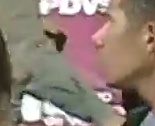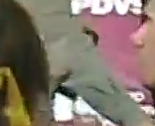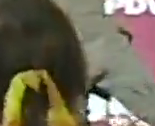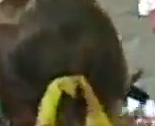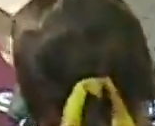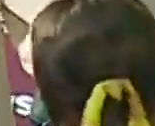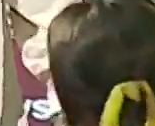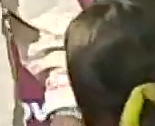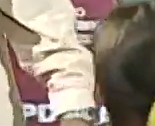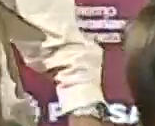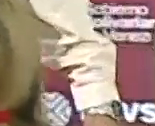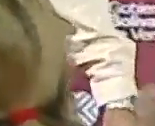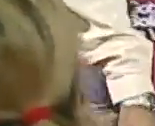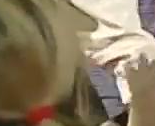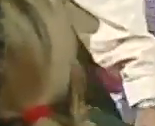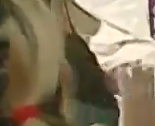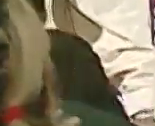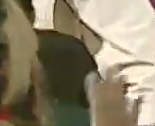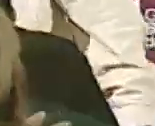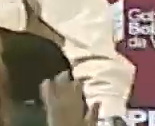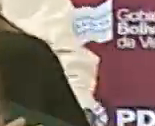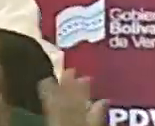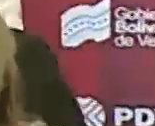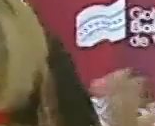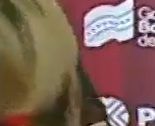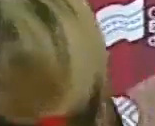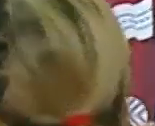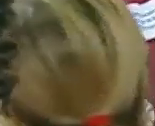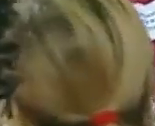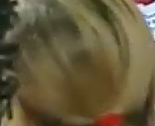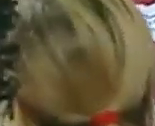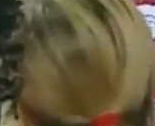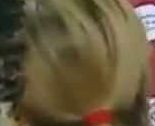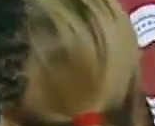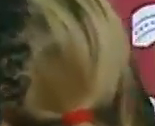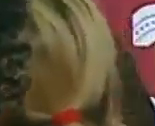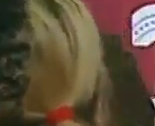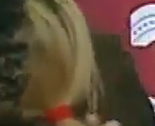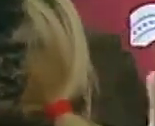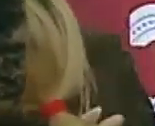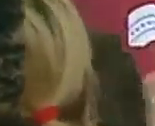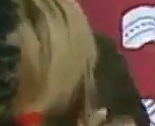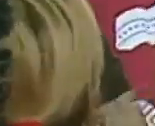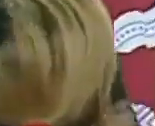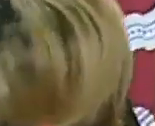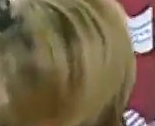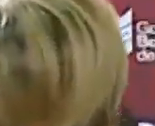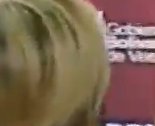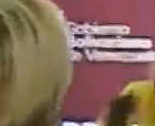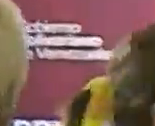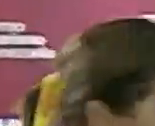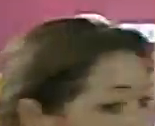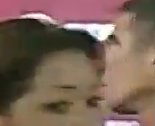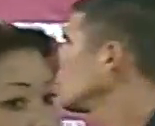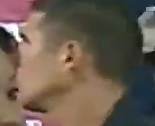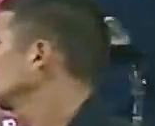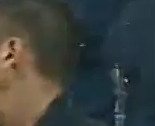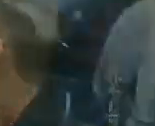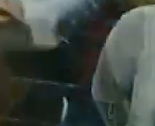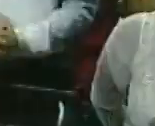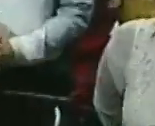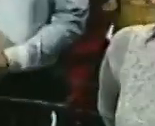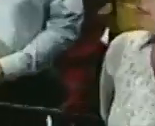importante del país, PDVSA. Además, considerando como punto de partida lo que ha sido las 6 líneas de acción